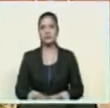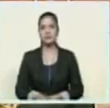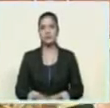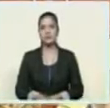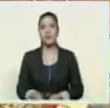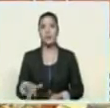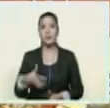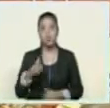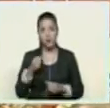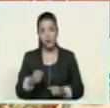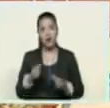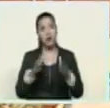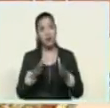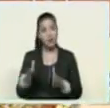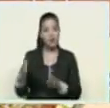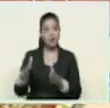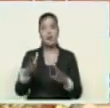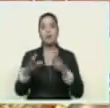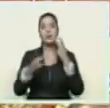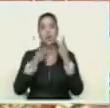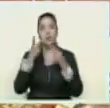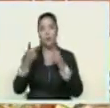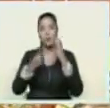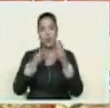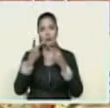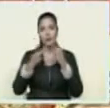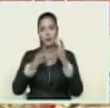para consolidar el camino político